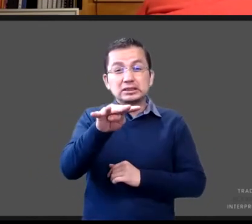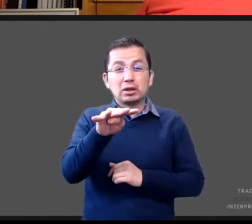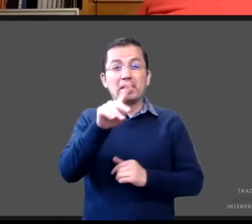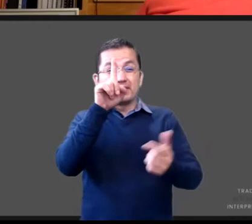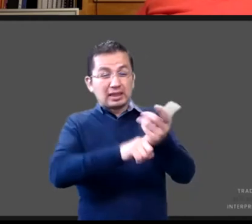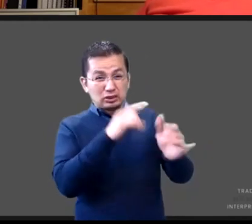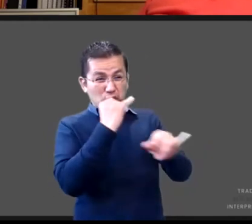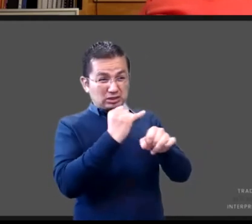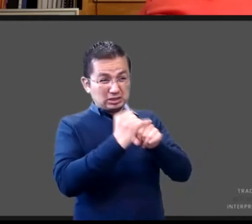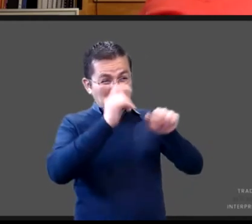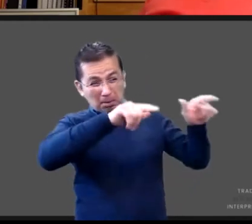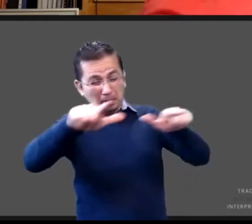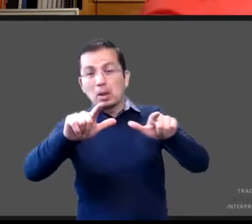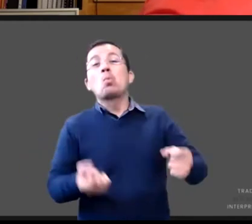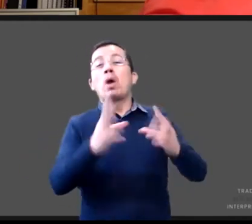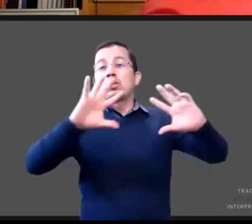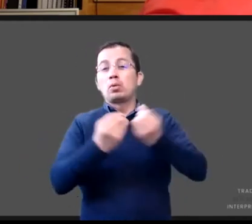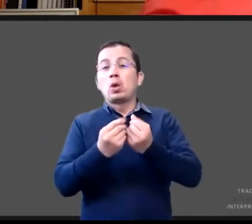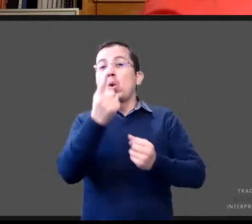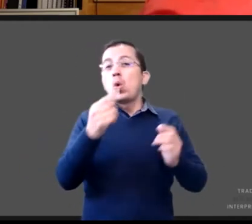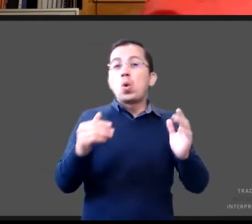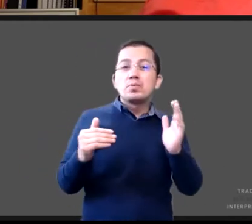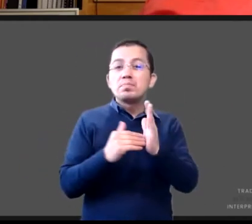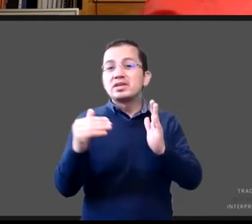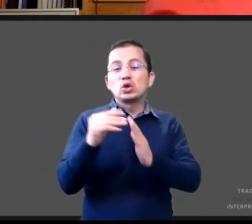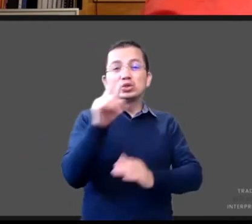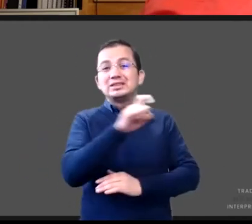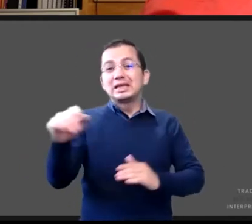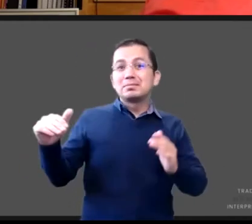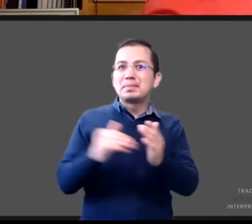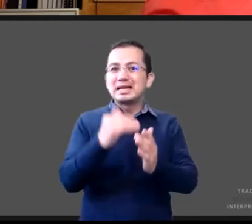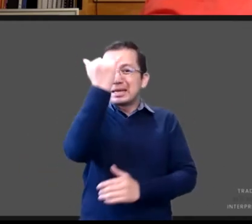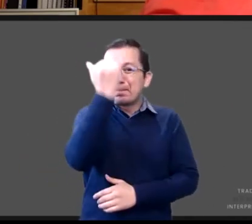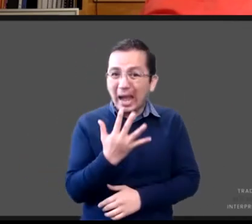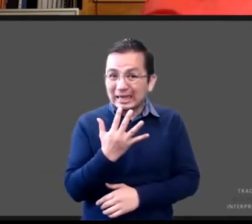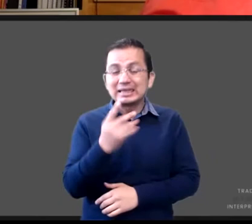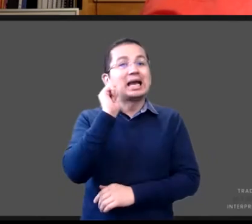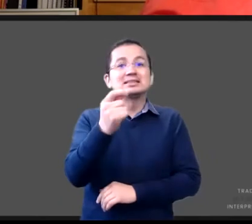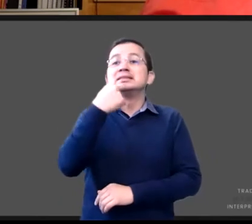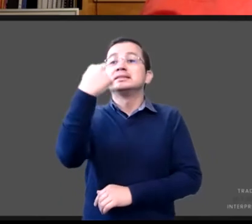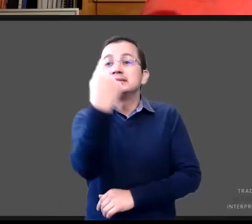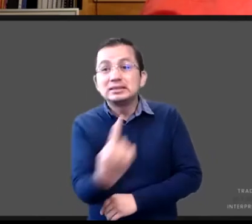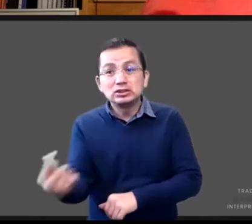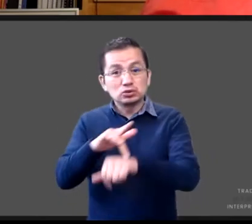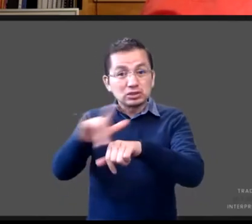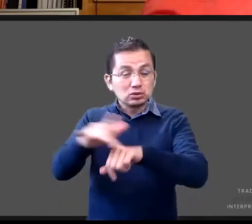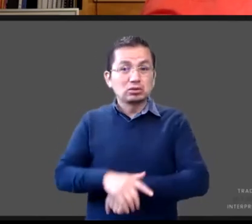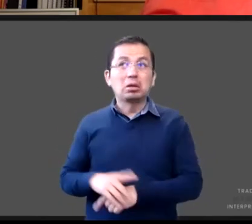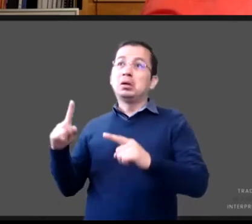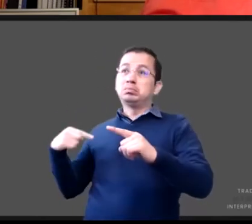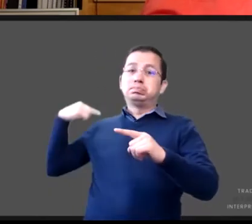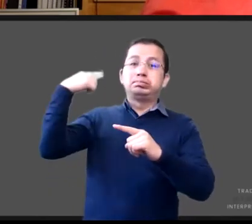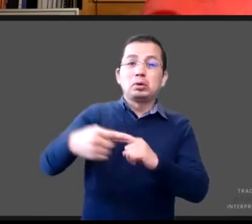1,100,000 imágenes sexuales de niños y niñas en la red, y en abril del 2020, un año después, 4 millones, más